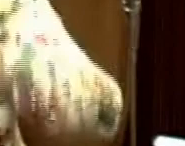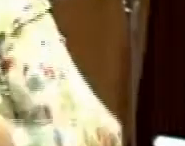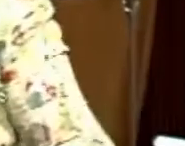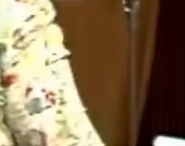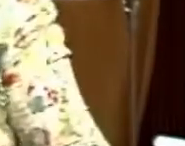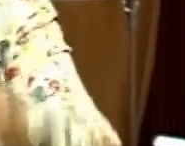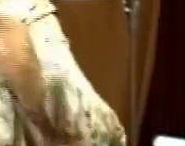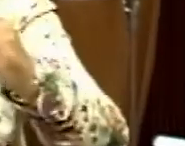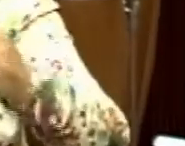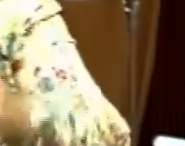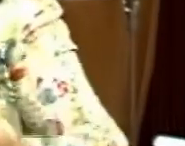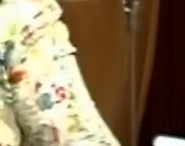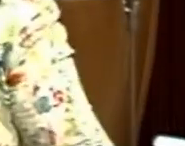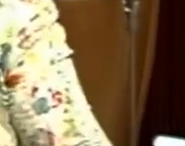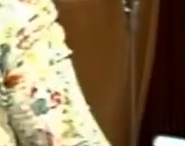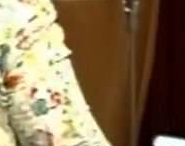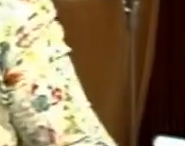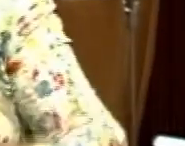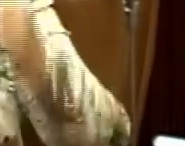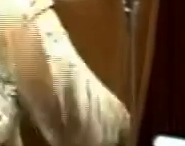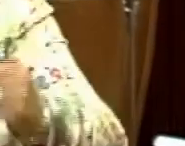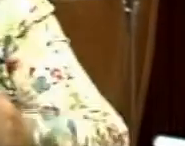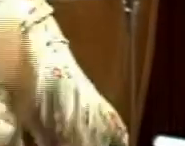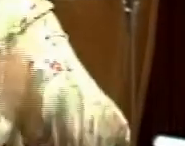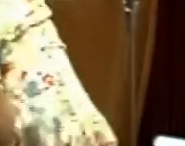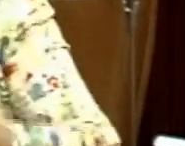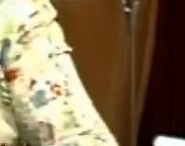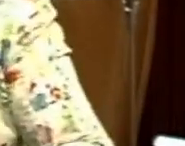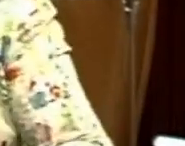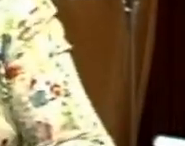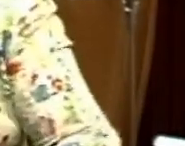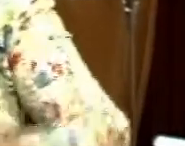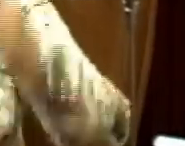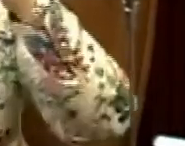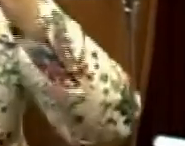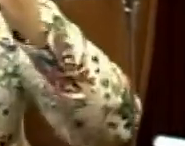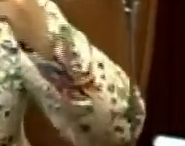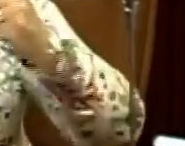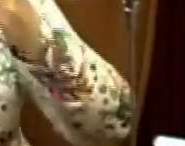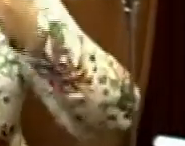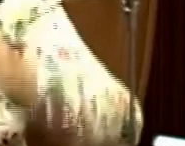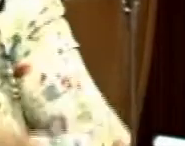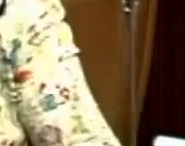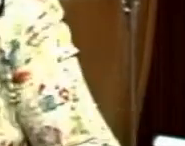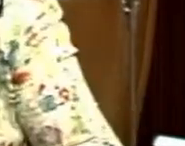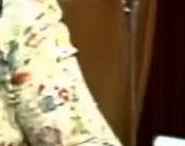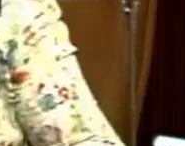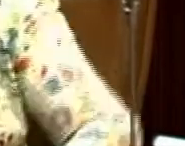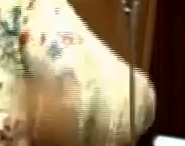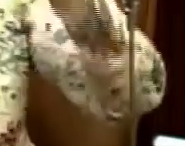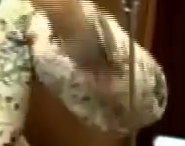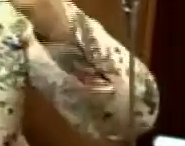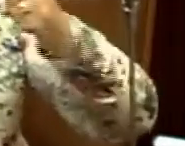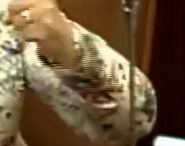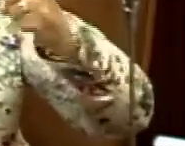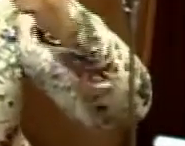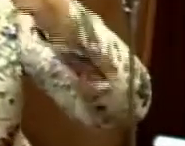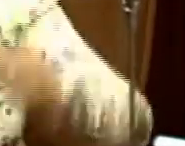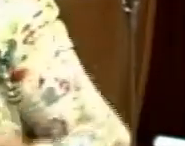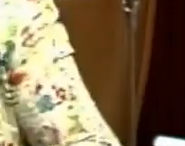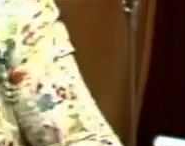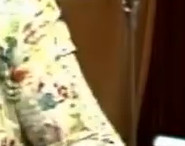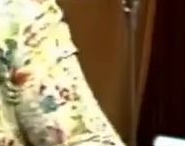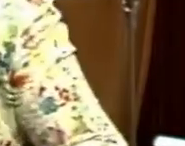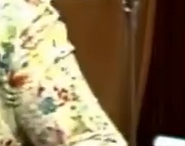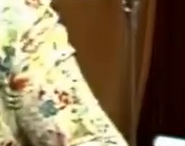madres comunitarias que hoy nos están escuchando sigan sabiendo que el presidente de la República, 15 días